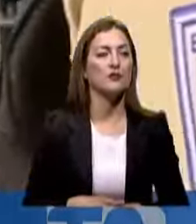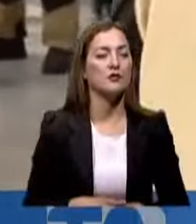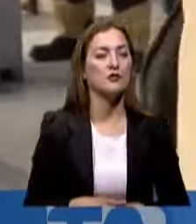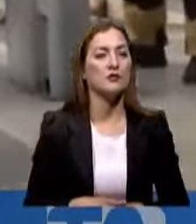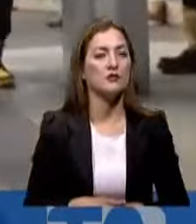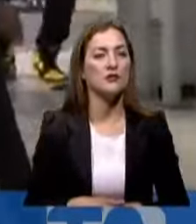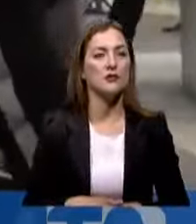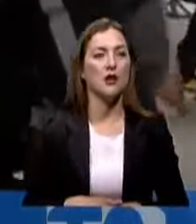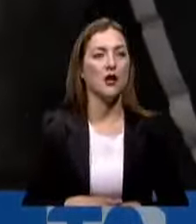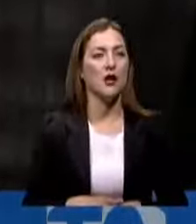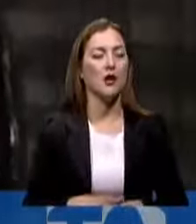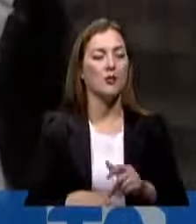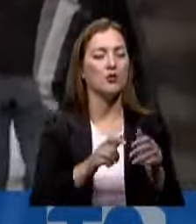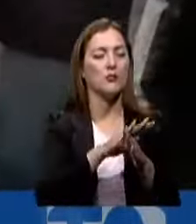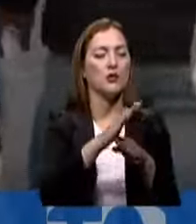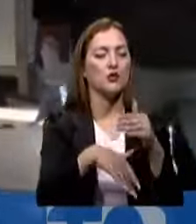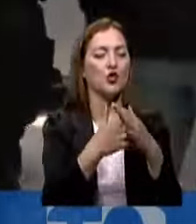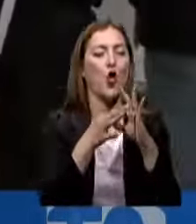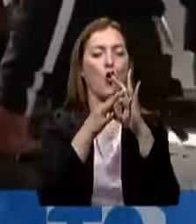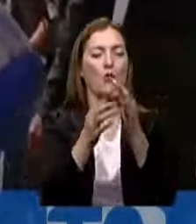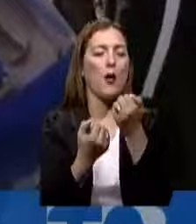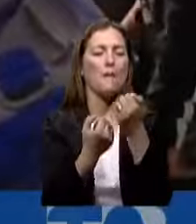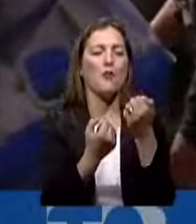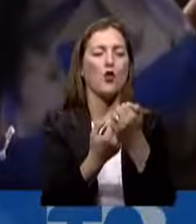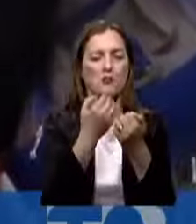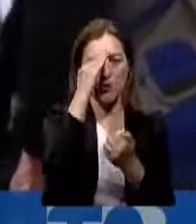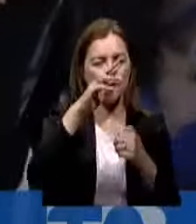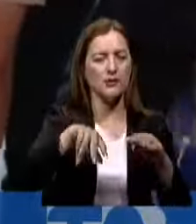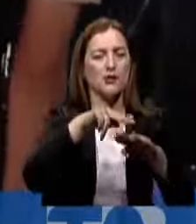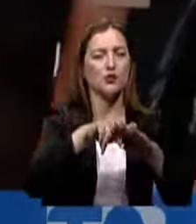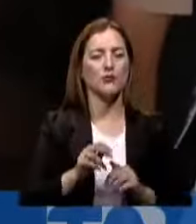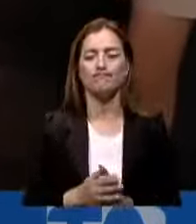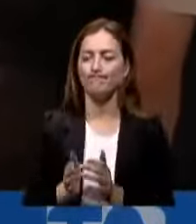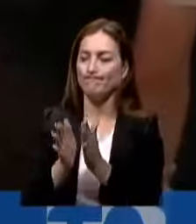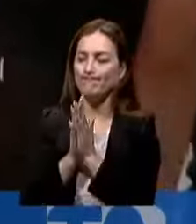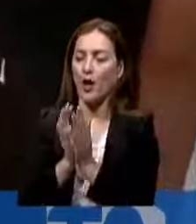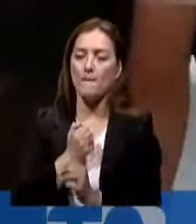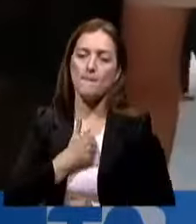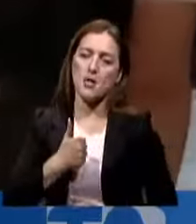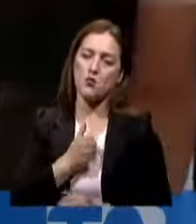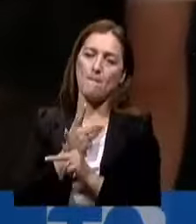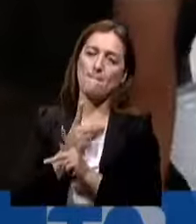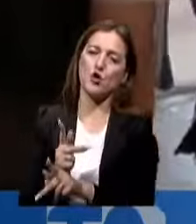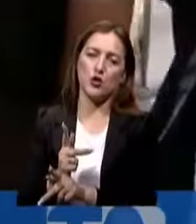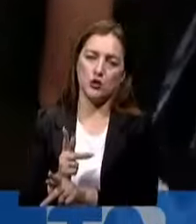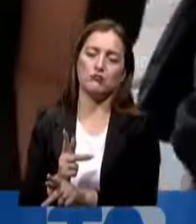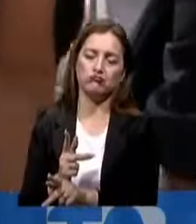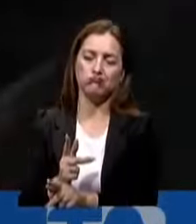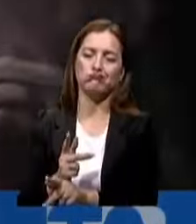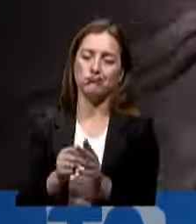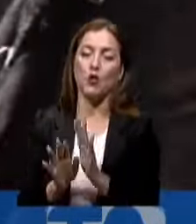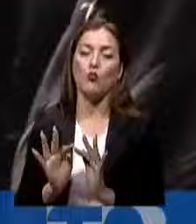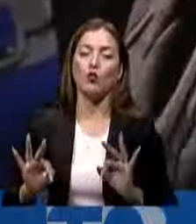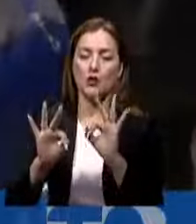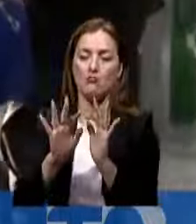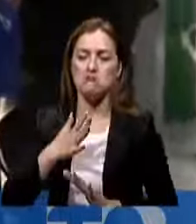a la ciudadanía a que colabore con esta iniciativa? Bueno, sí, pedimos a la ciudadanía que se autoproteja, es importante, y nosotros